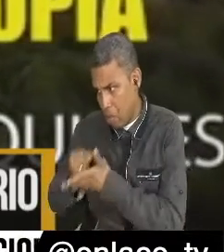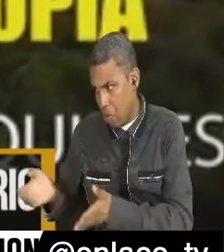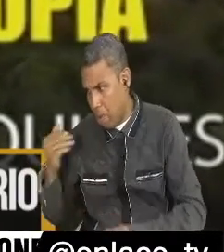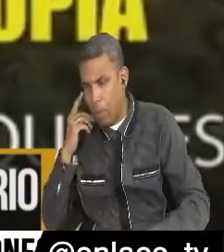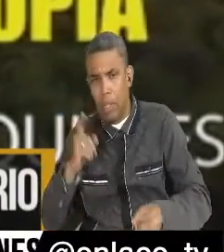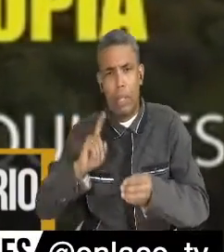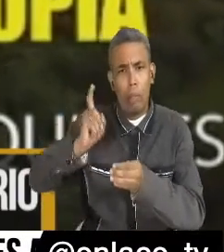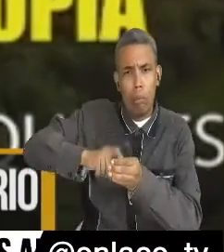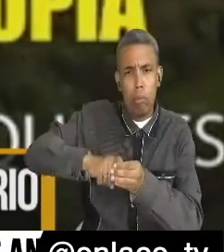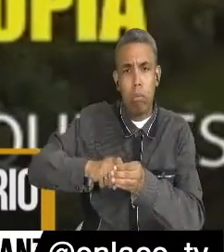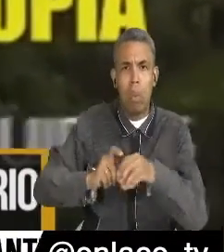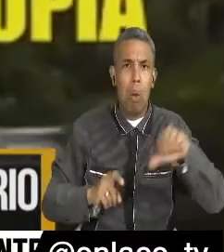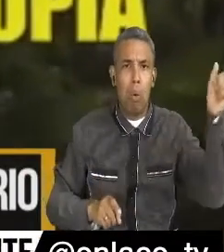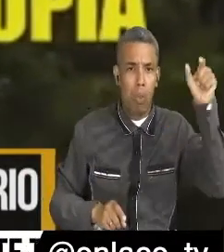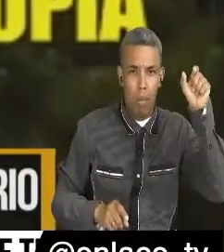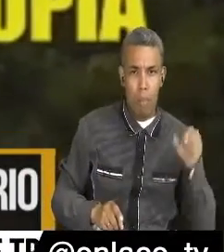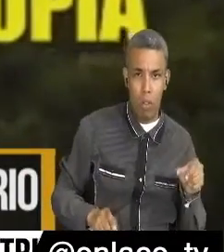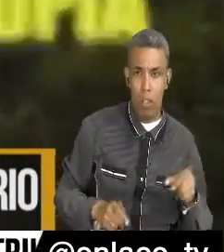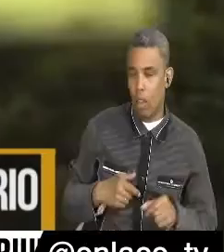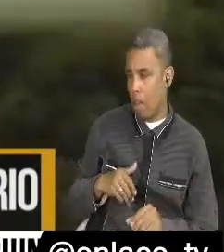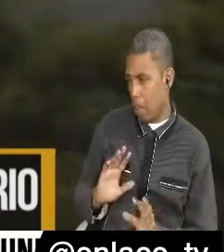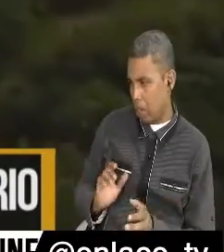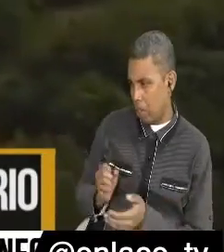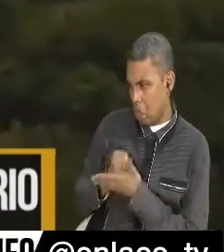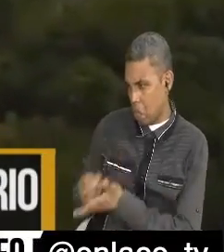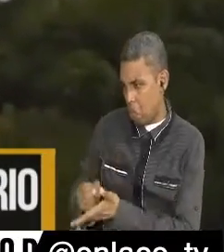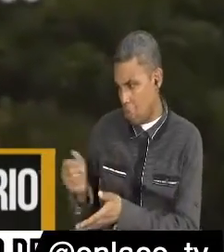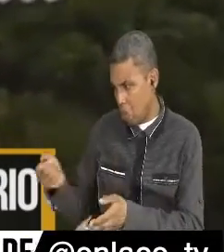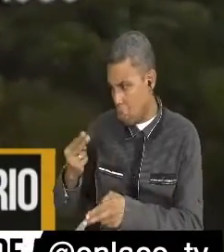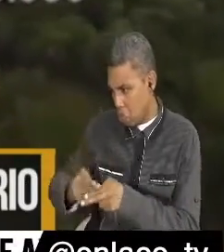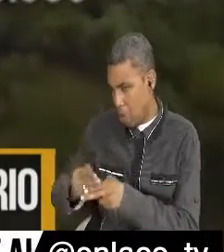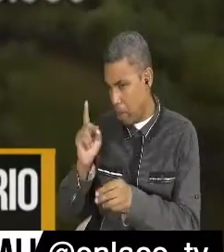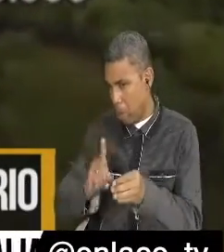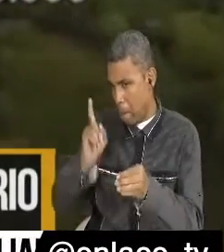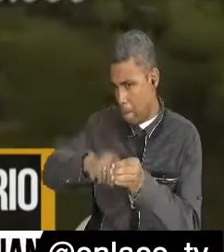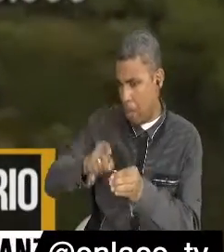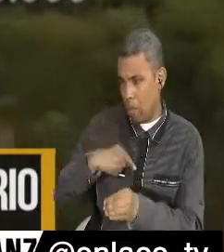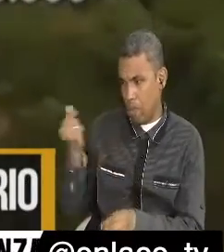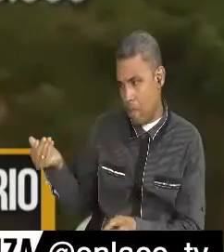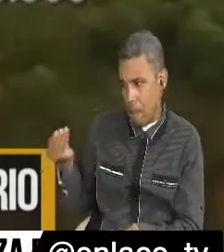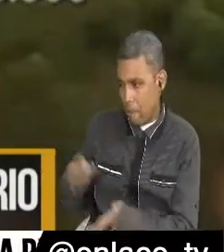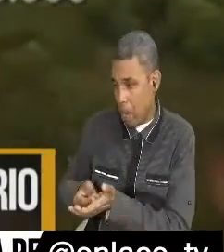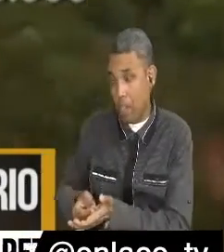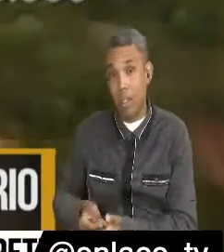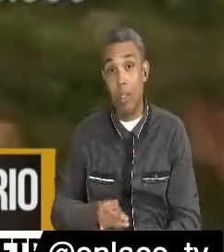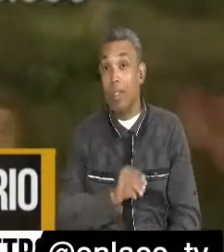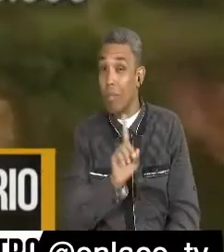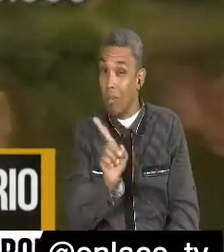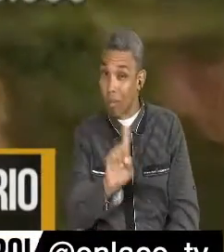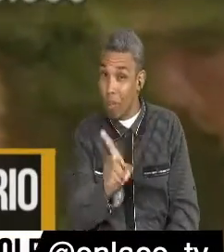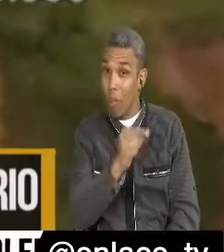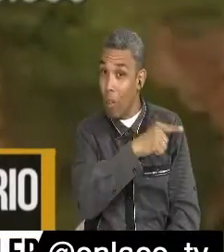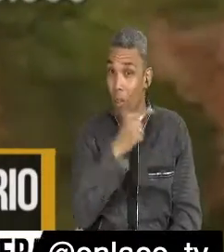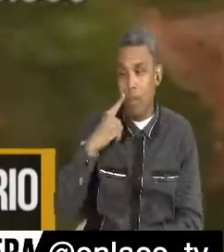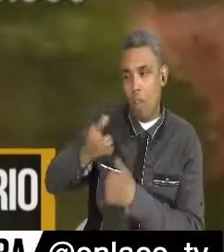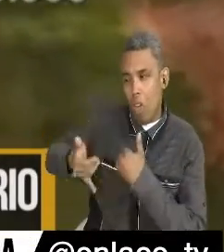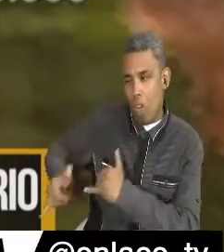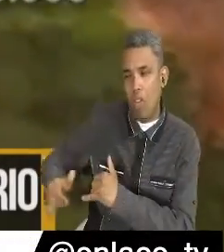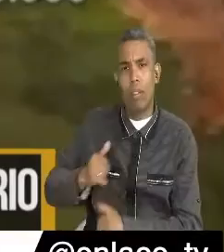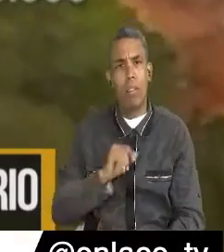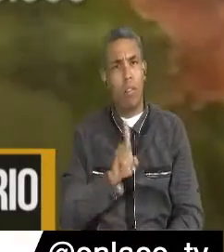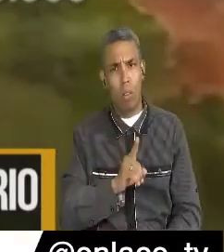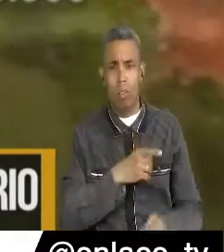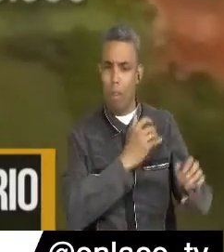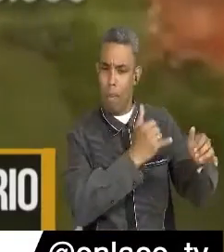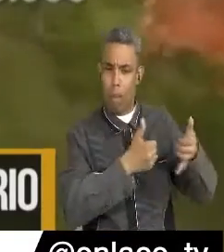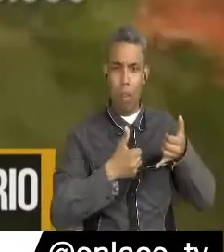hacer con conocimientos básicos en el tema de sistemas, lo puede hacer. Y ya en el mes de mayo